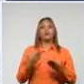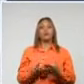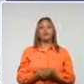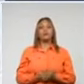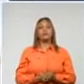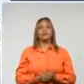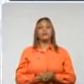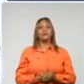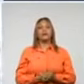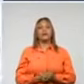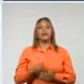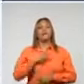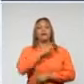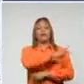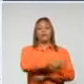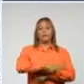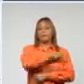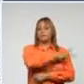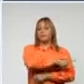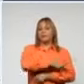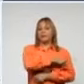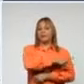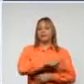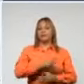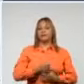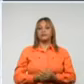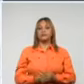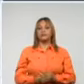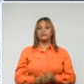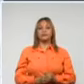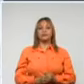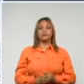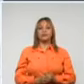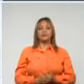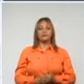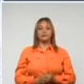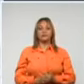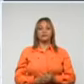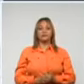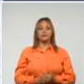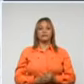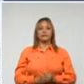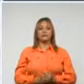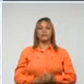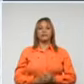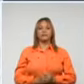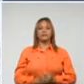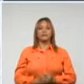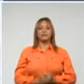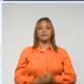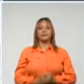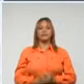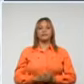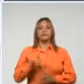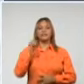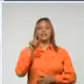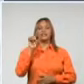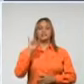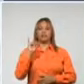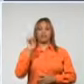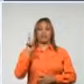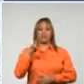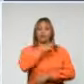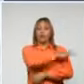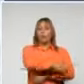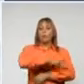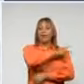de los países, hace una evaluación de los países de 162